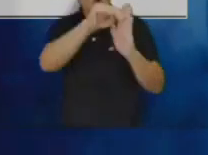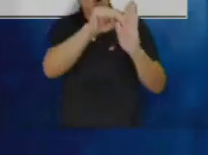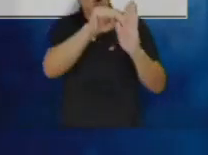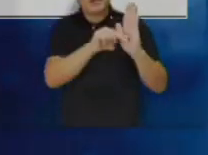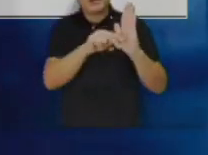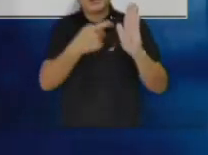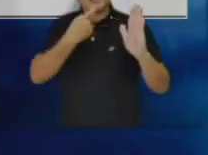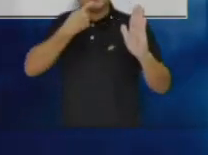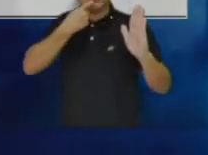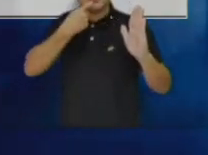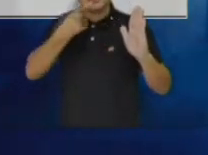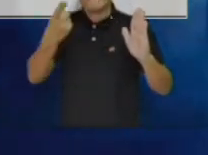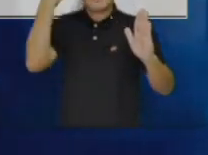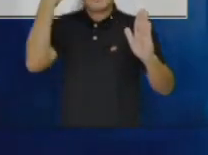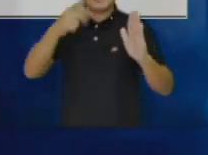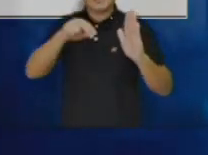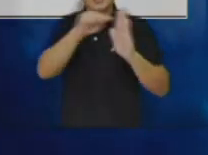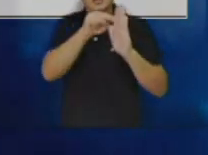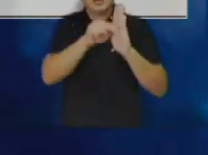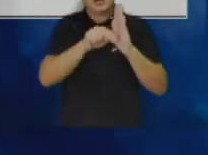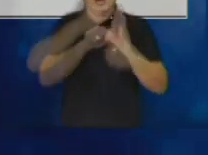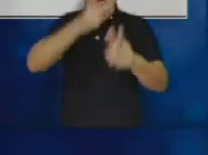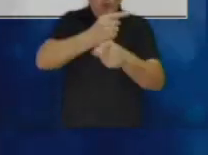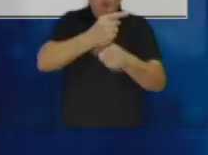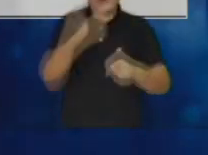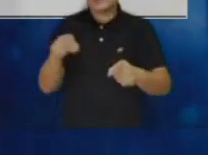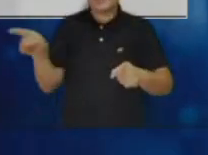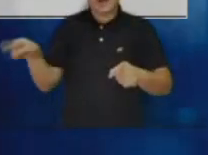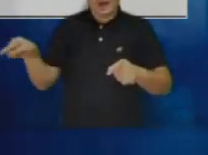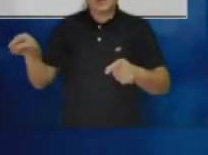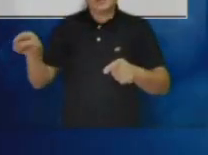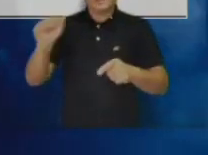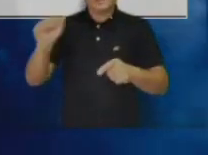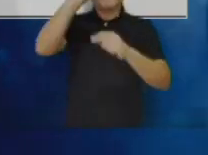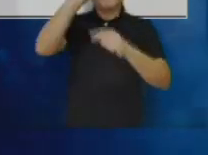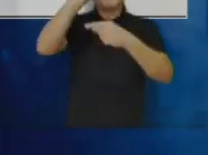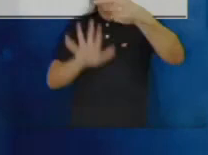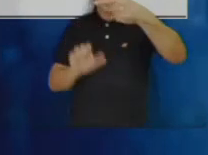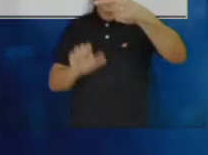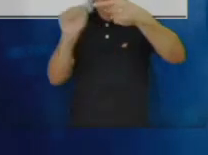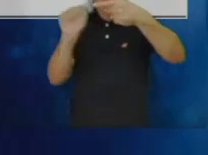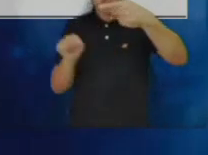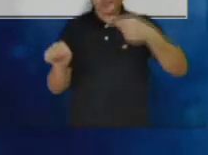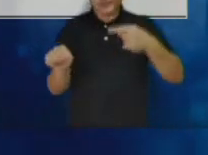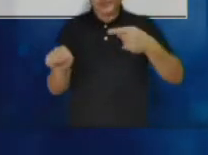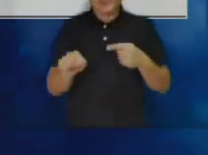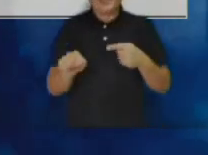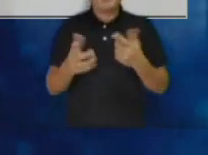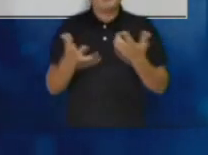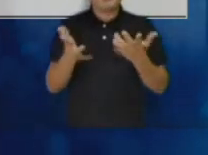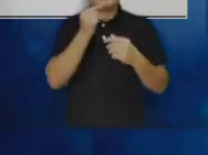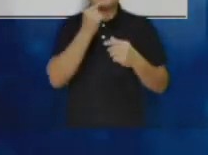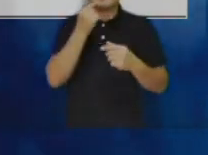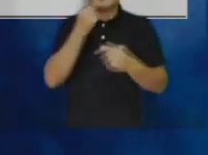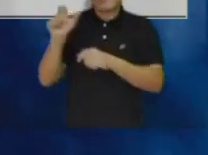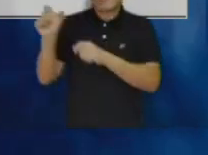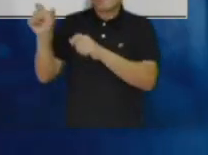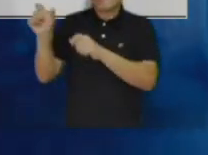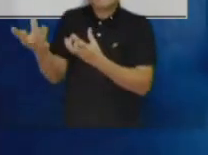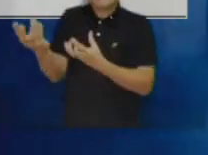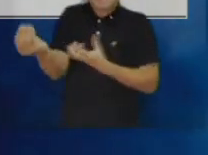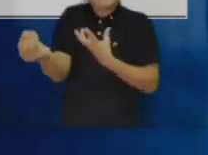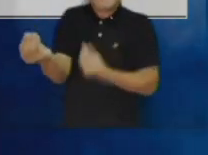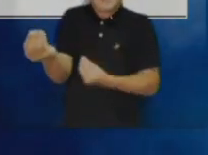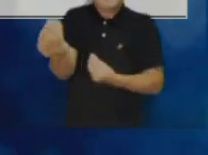Como podemos ver en este mapa, están las diferentes agencias con sus agentes que están encargadas de